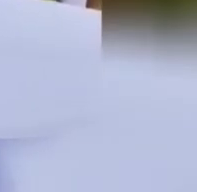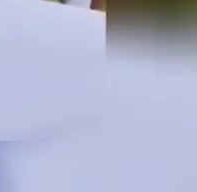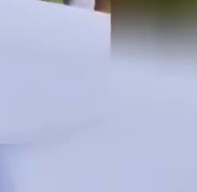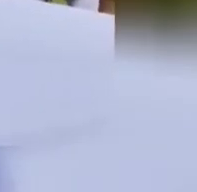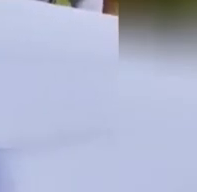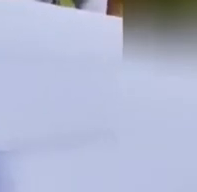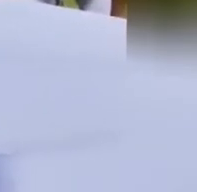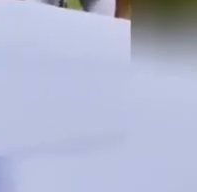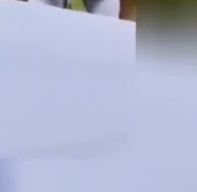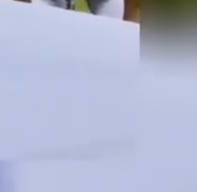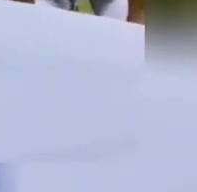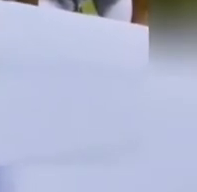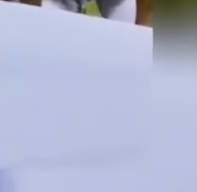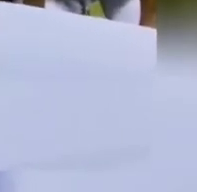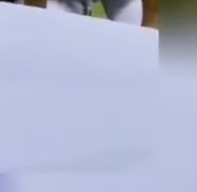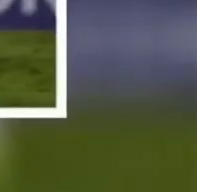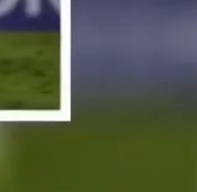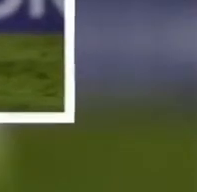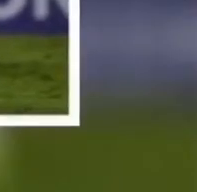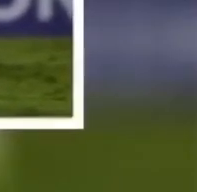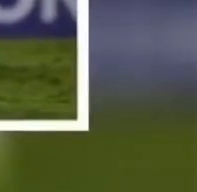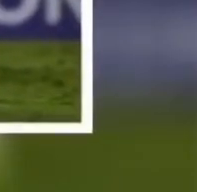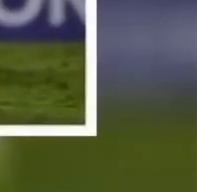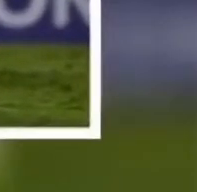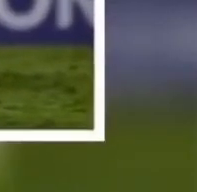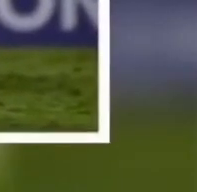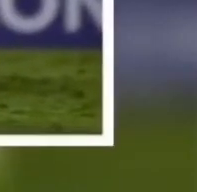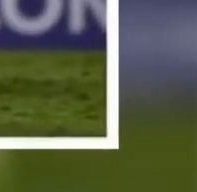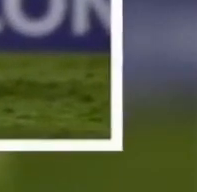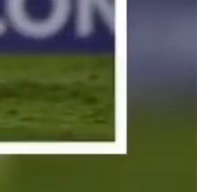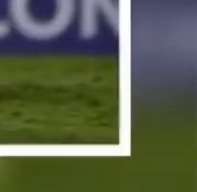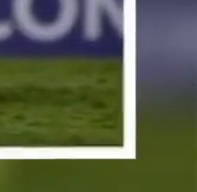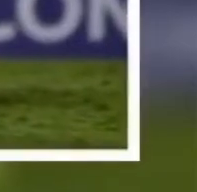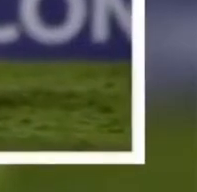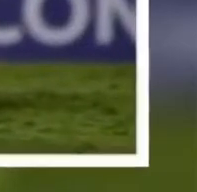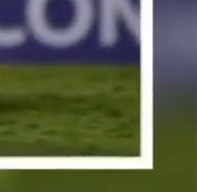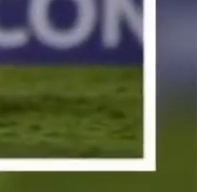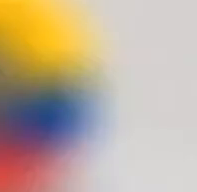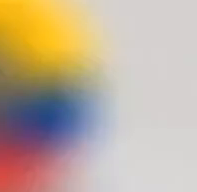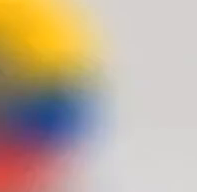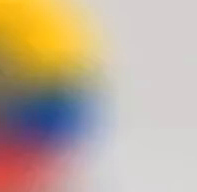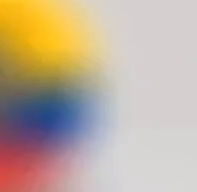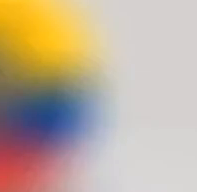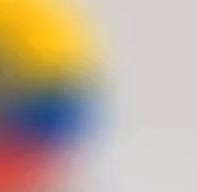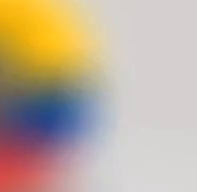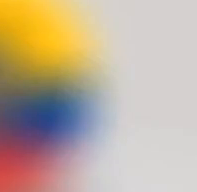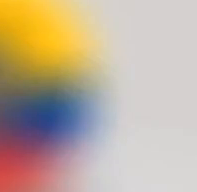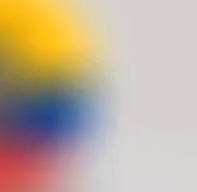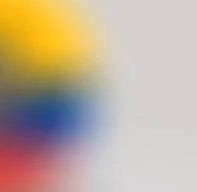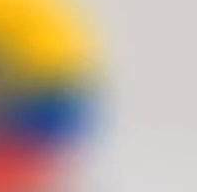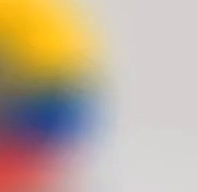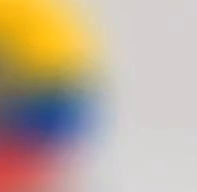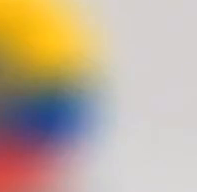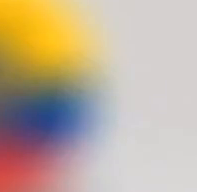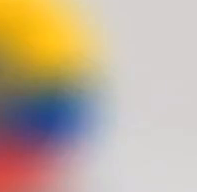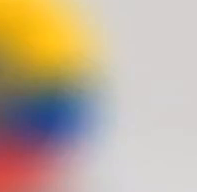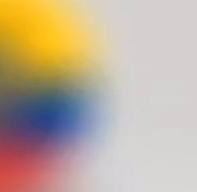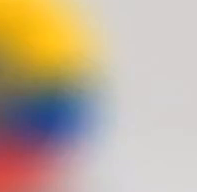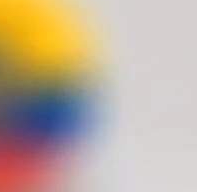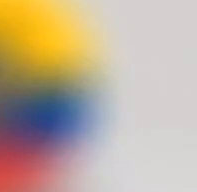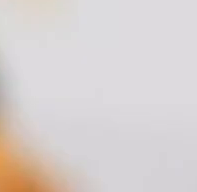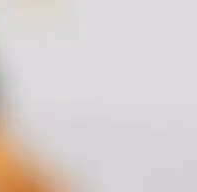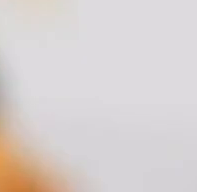para darle la vuelta al marcador. Las superdotadas se sobrepusieron con Samantha Rodríguez,